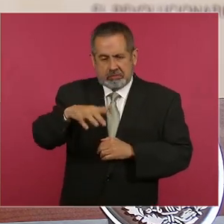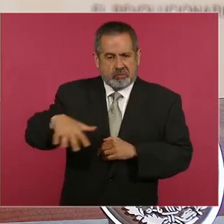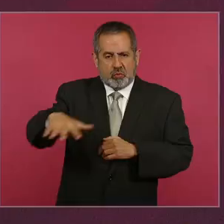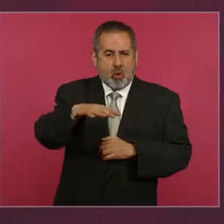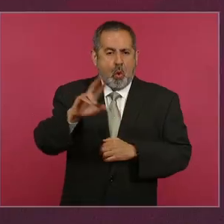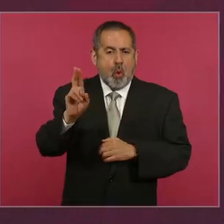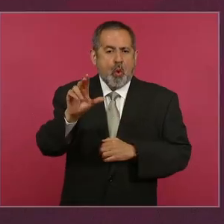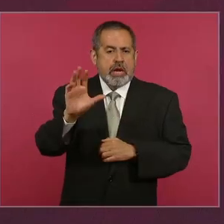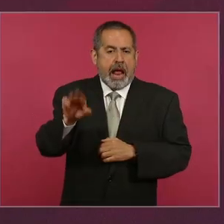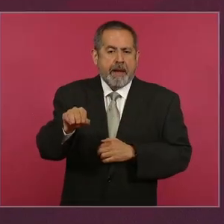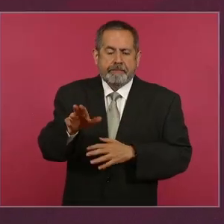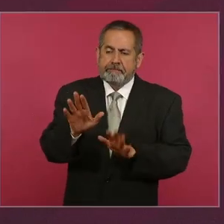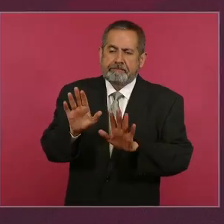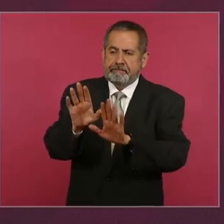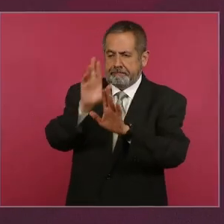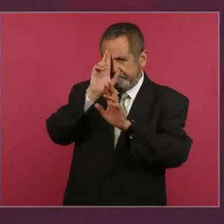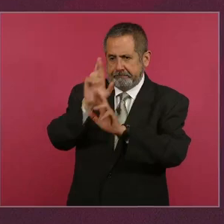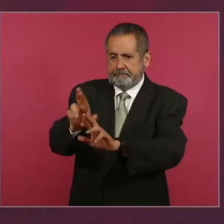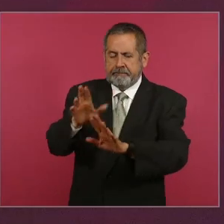la autonomía